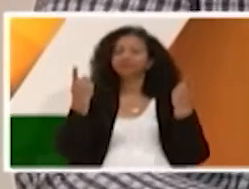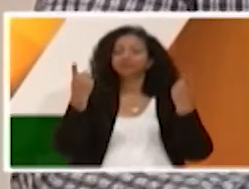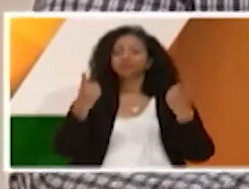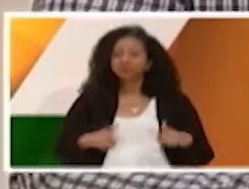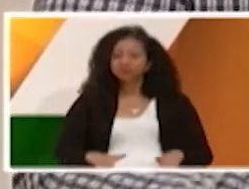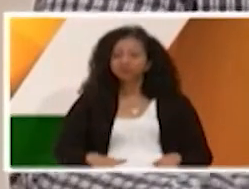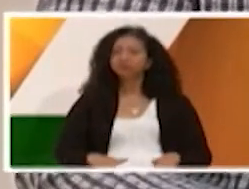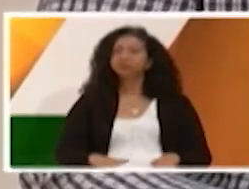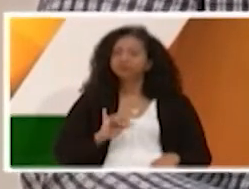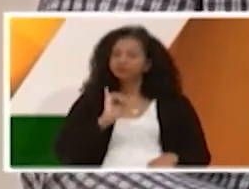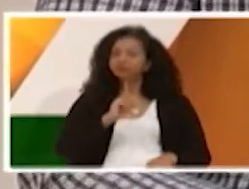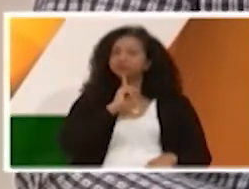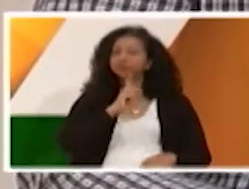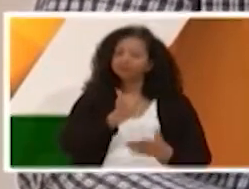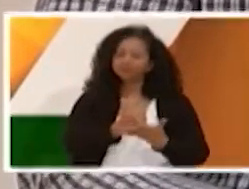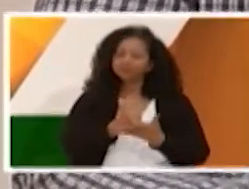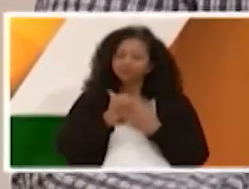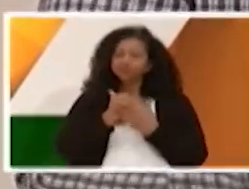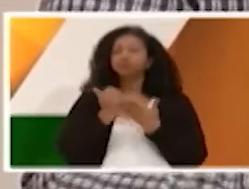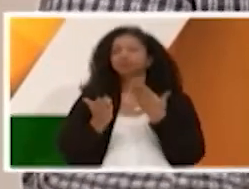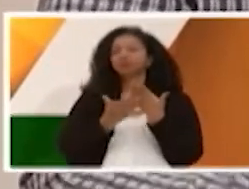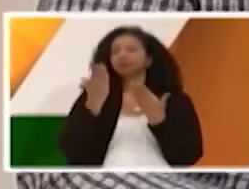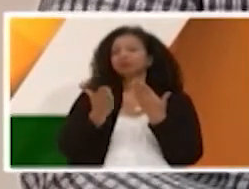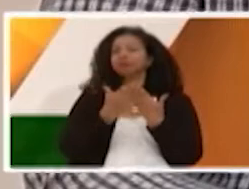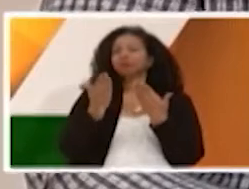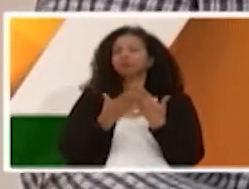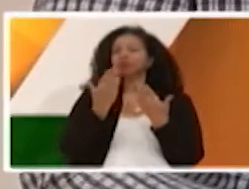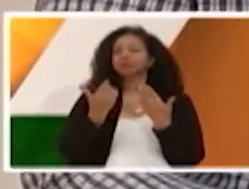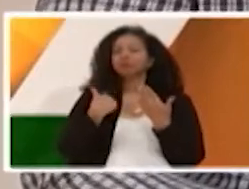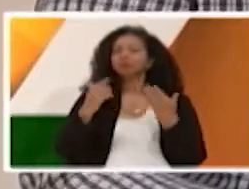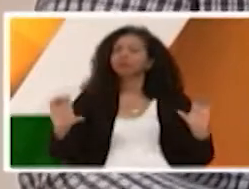pueda desenvolverme sin ningún problema y cumplir con mis labores